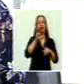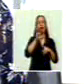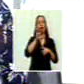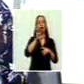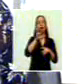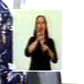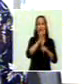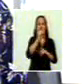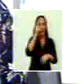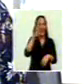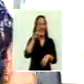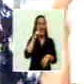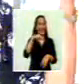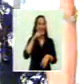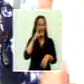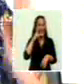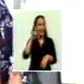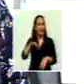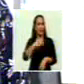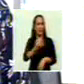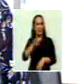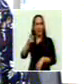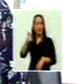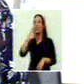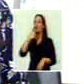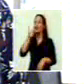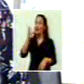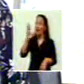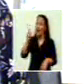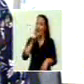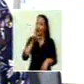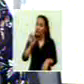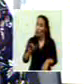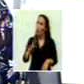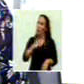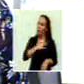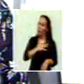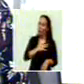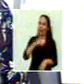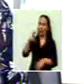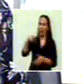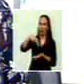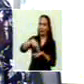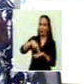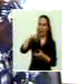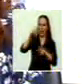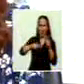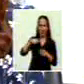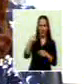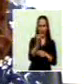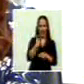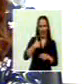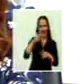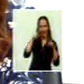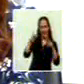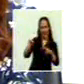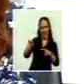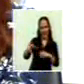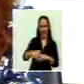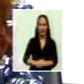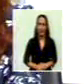que es el premio sábato. Por favor, doctor Querini, si puede pararse para que lo vean los argentinos. El doctor Querini